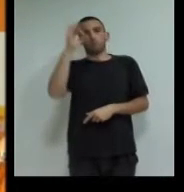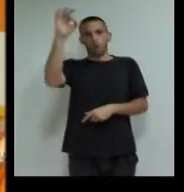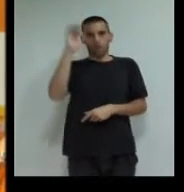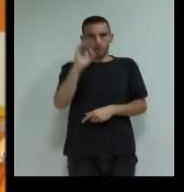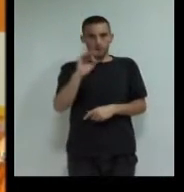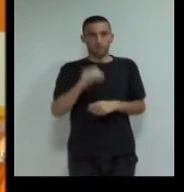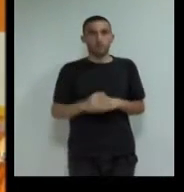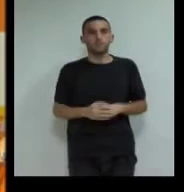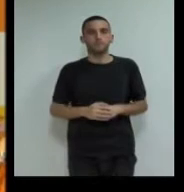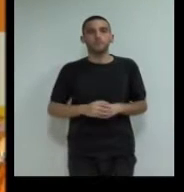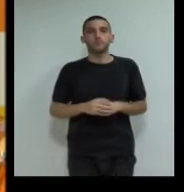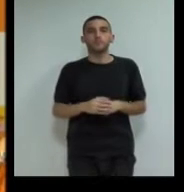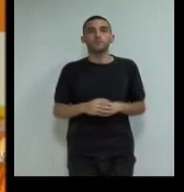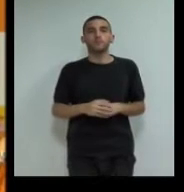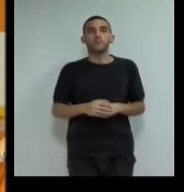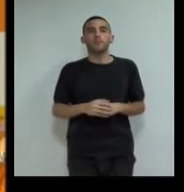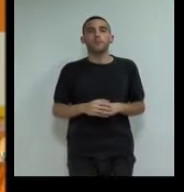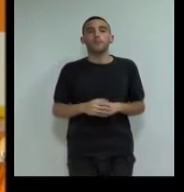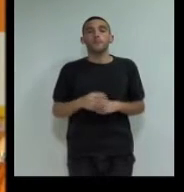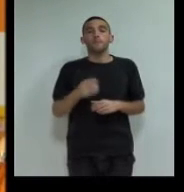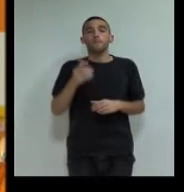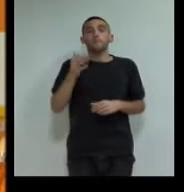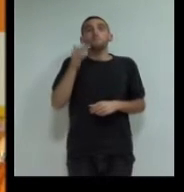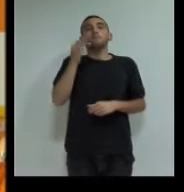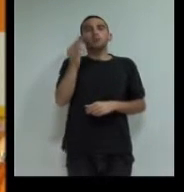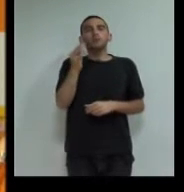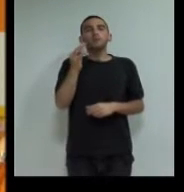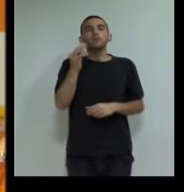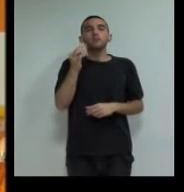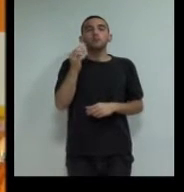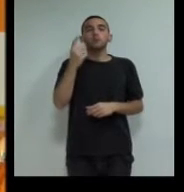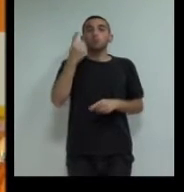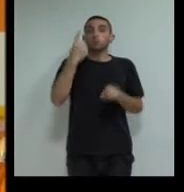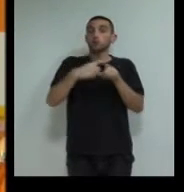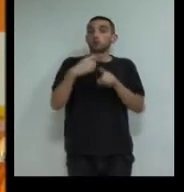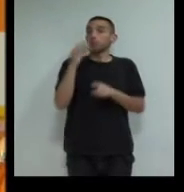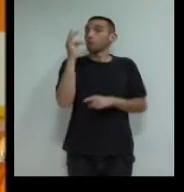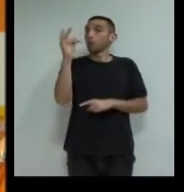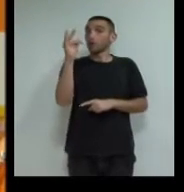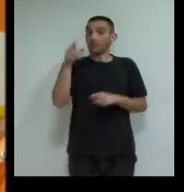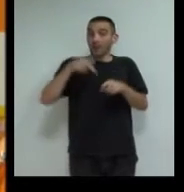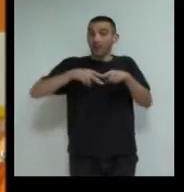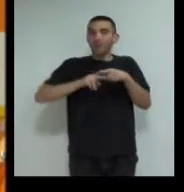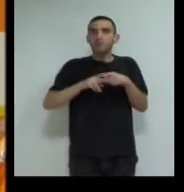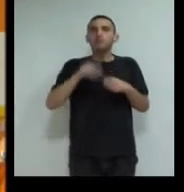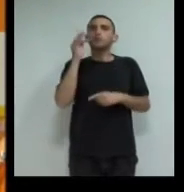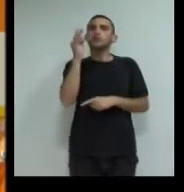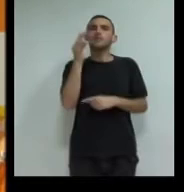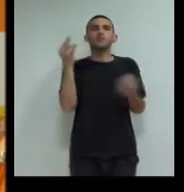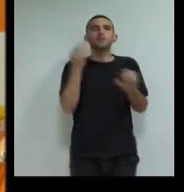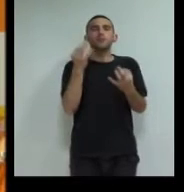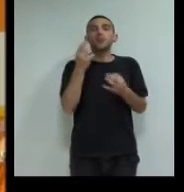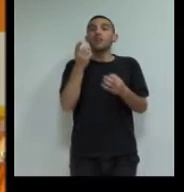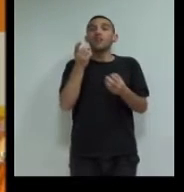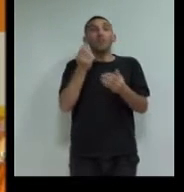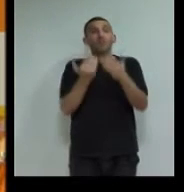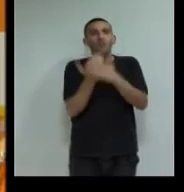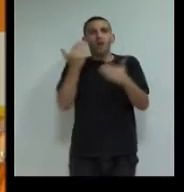Además, una de las cosas buenas que tiene la herramienta es que emite informes